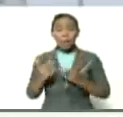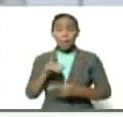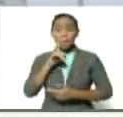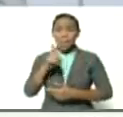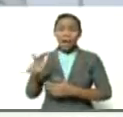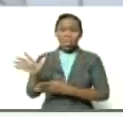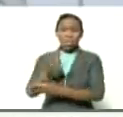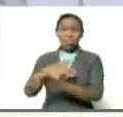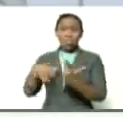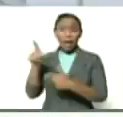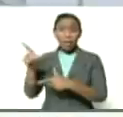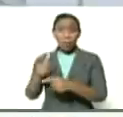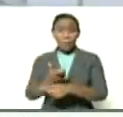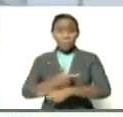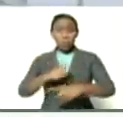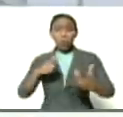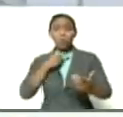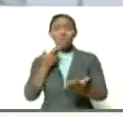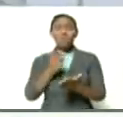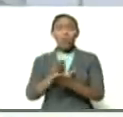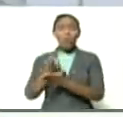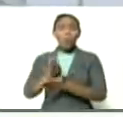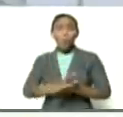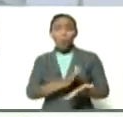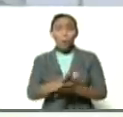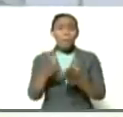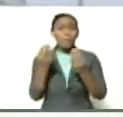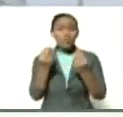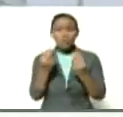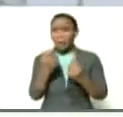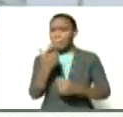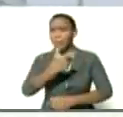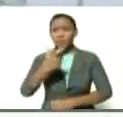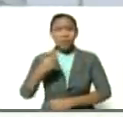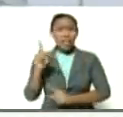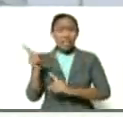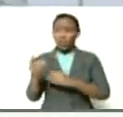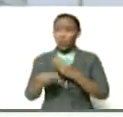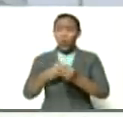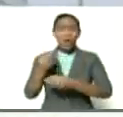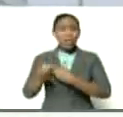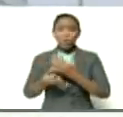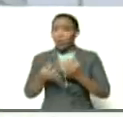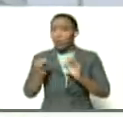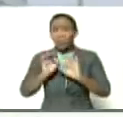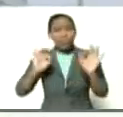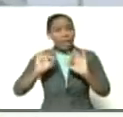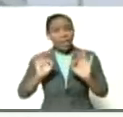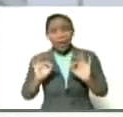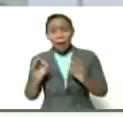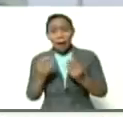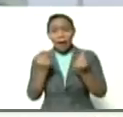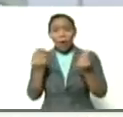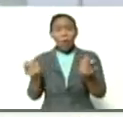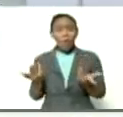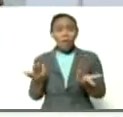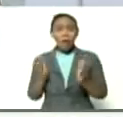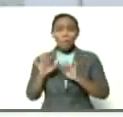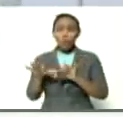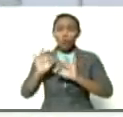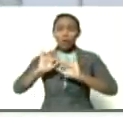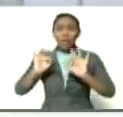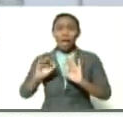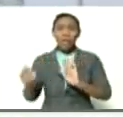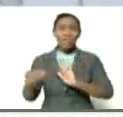Tuvieron unos brotes terribles, murieron muchas personas y no sirvió ni siquiera para la economía.